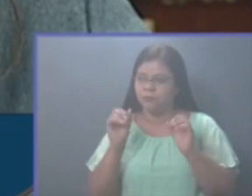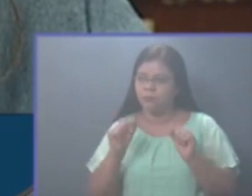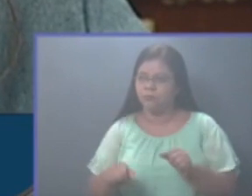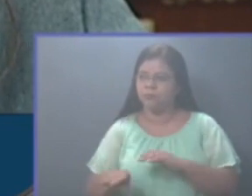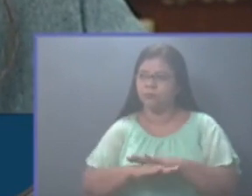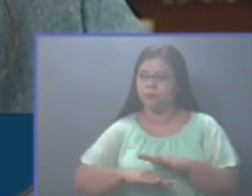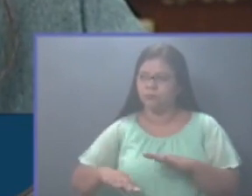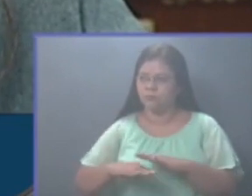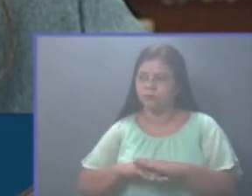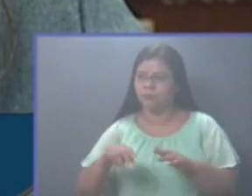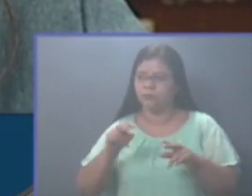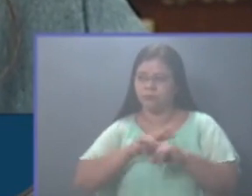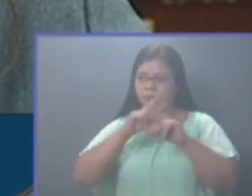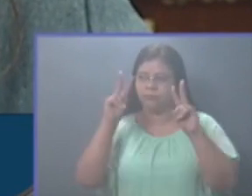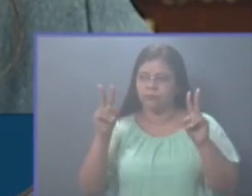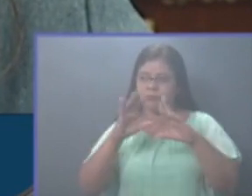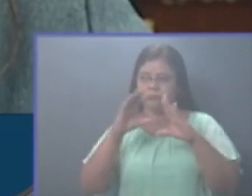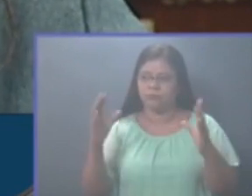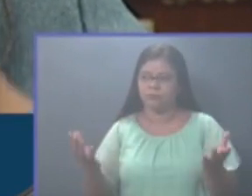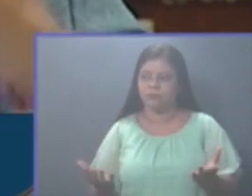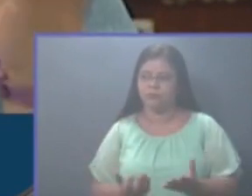basadas en la paz mundial,